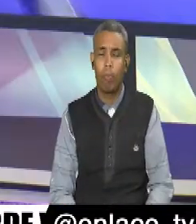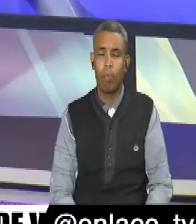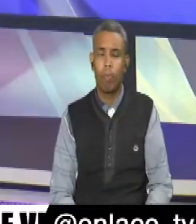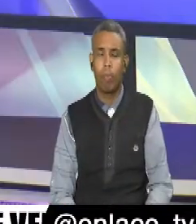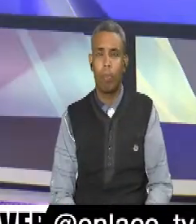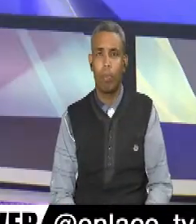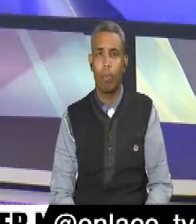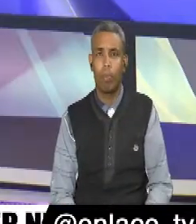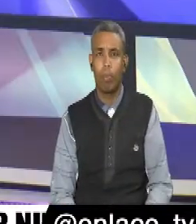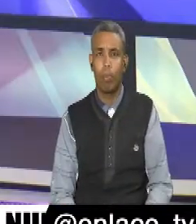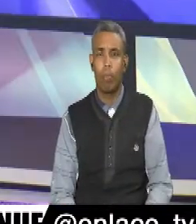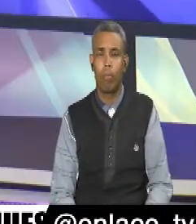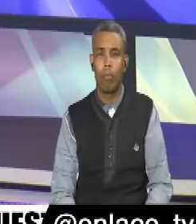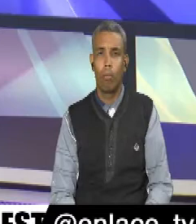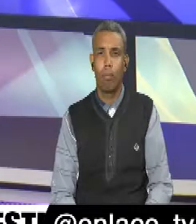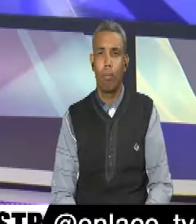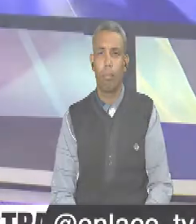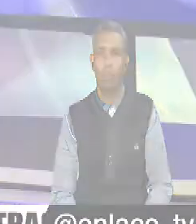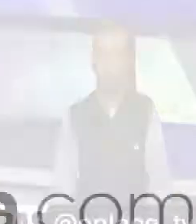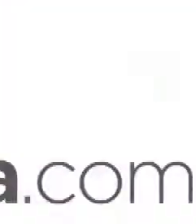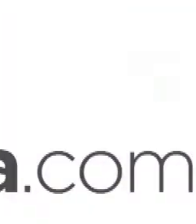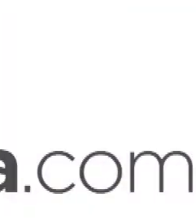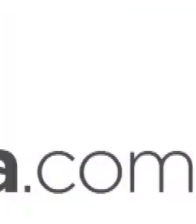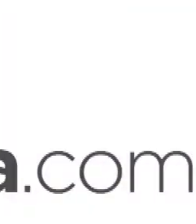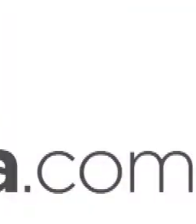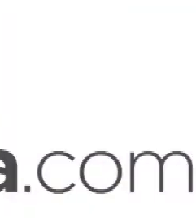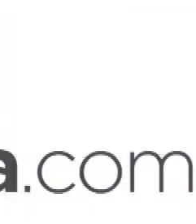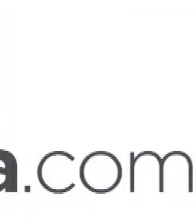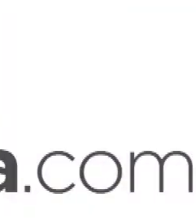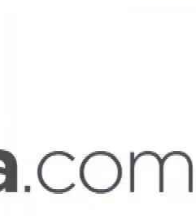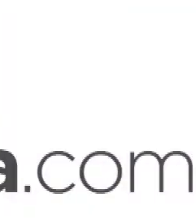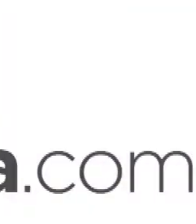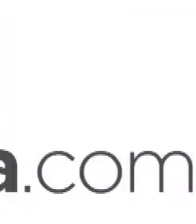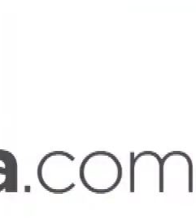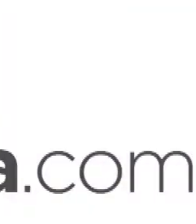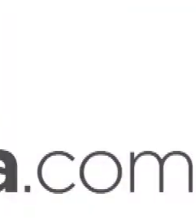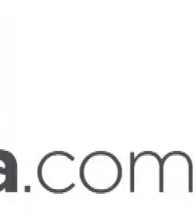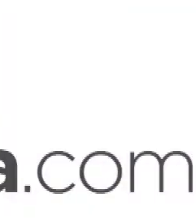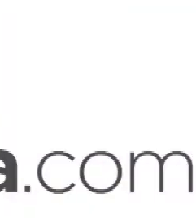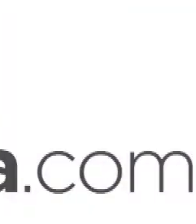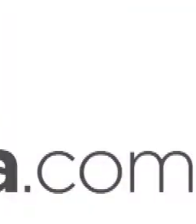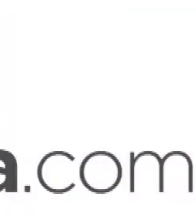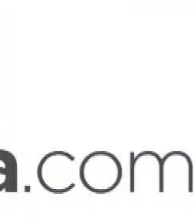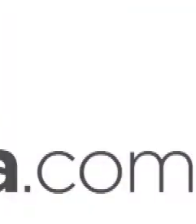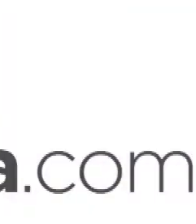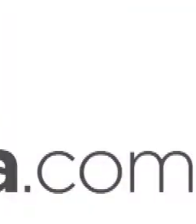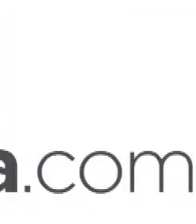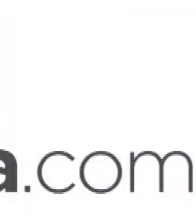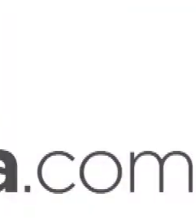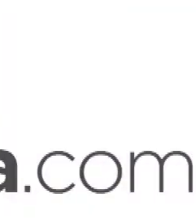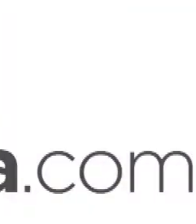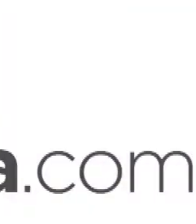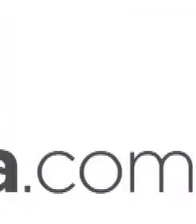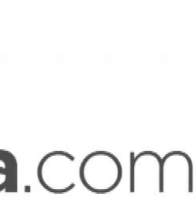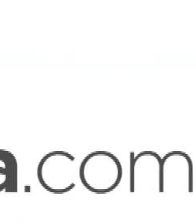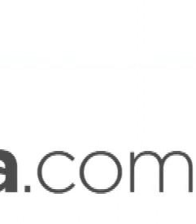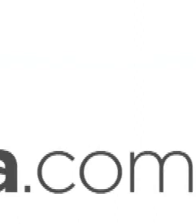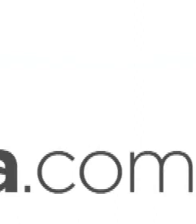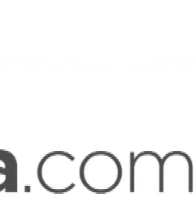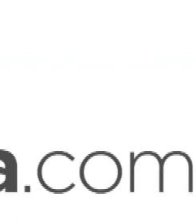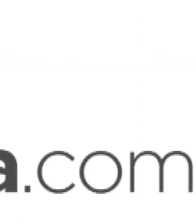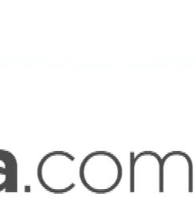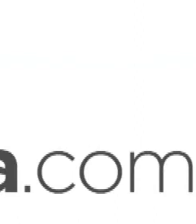La oferta más completa de inmuebles de la región está a su alcance en Alianza Inmobiliaria, líder en la prestación de servicios inmobiliarios. Reciba